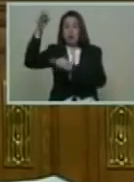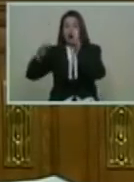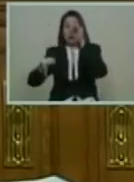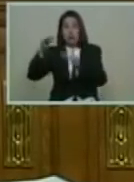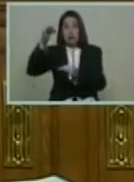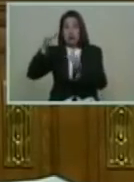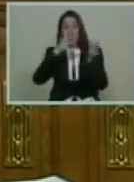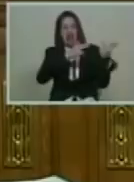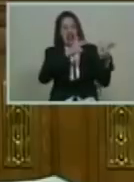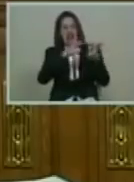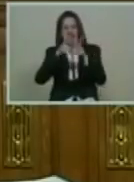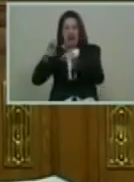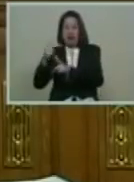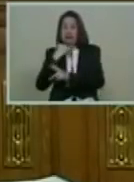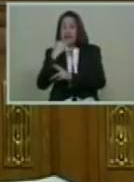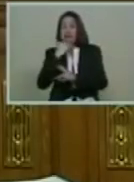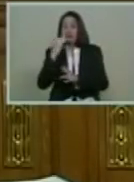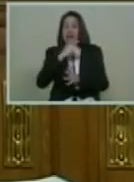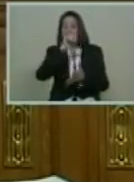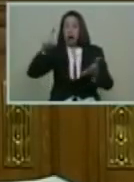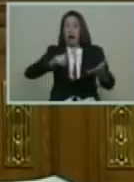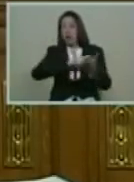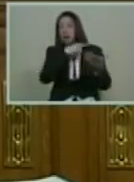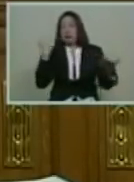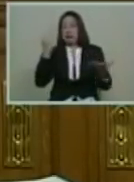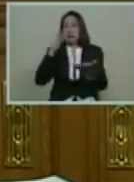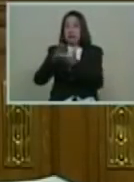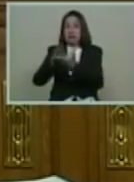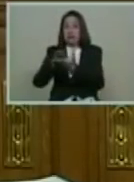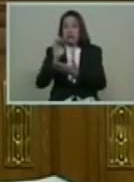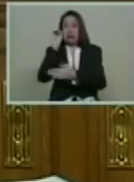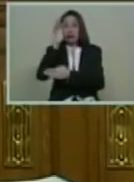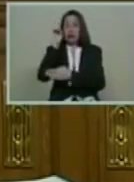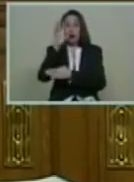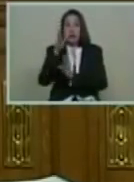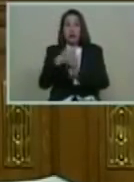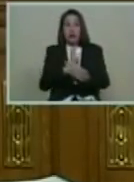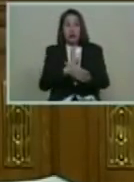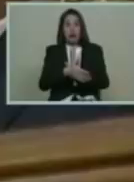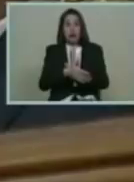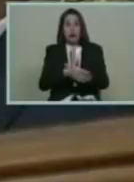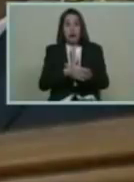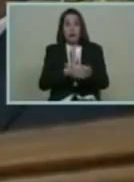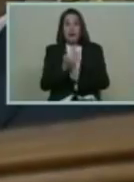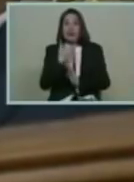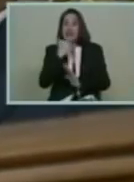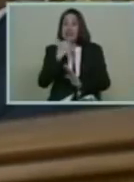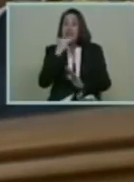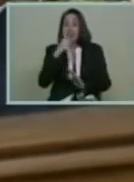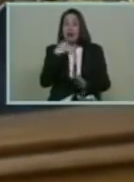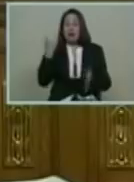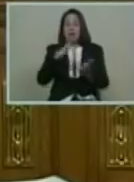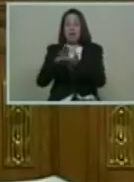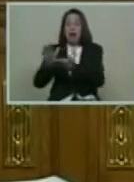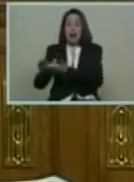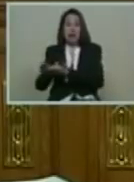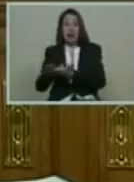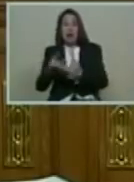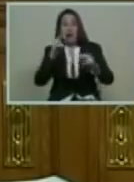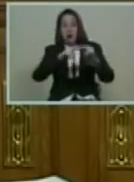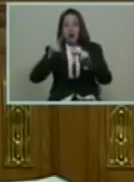más sacarán a todo el tribunal supremo de justicia se encontraba en sesión donde casi más sacarán a los niños de